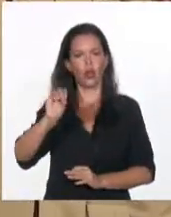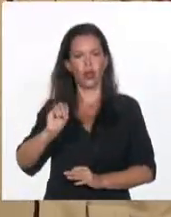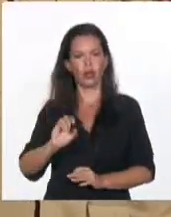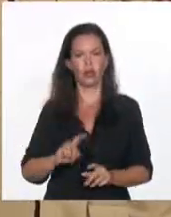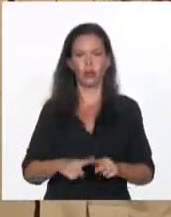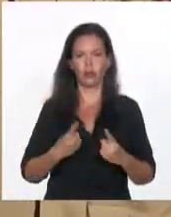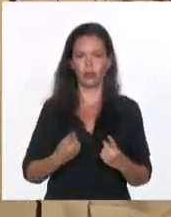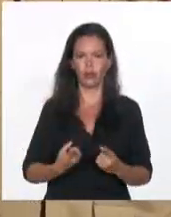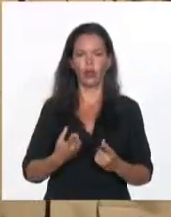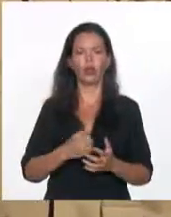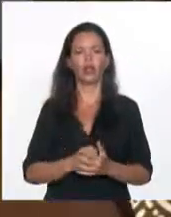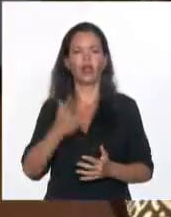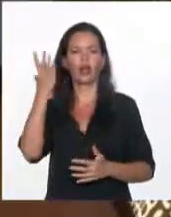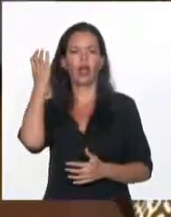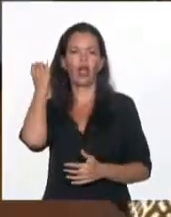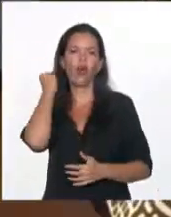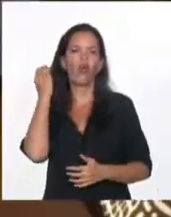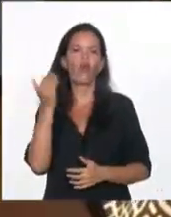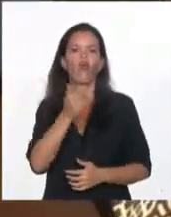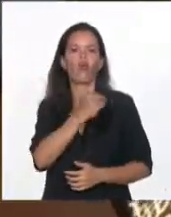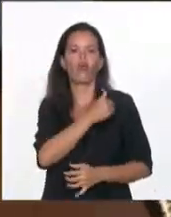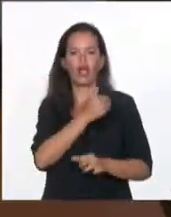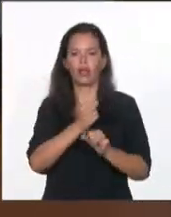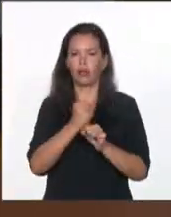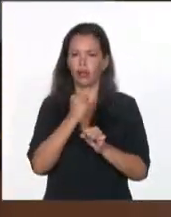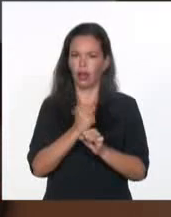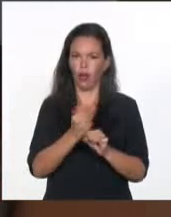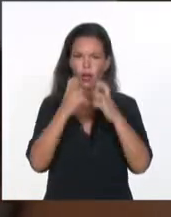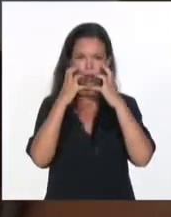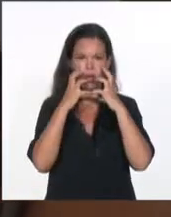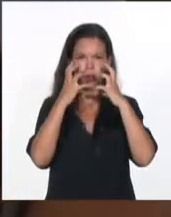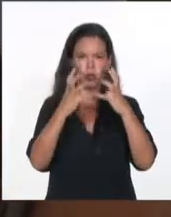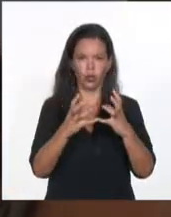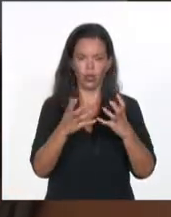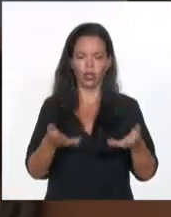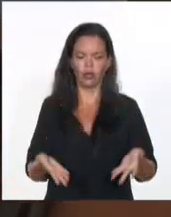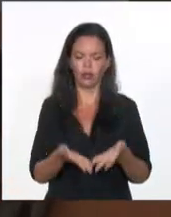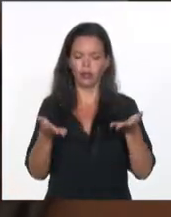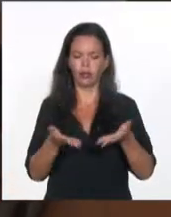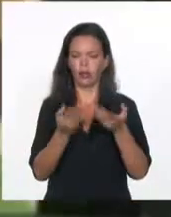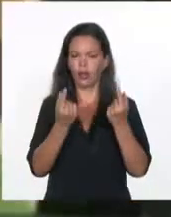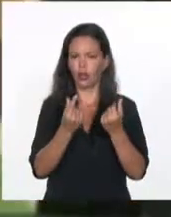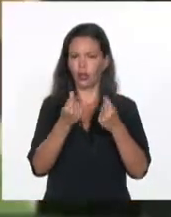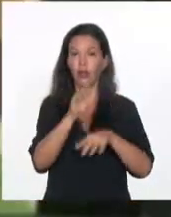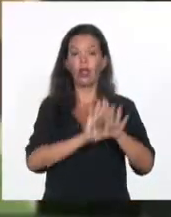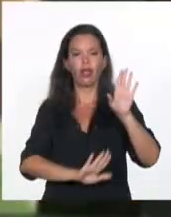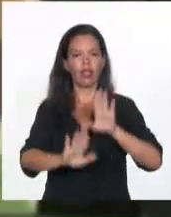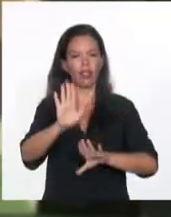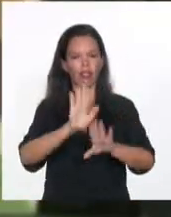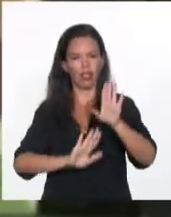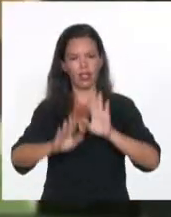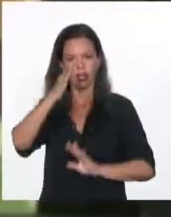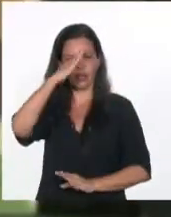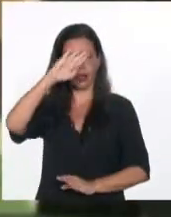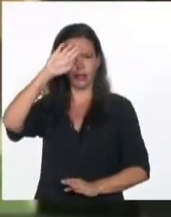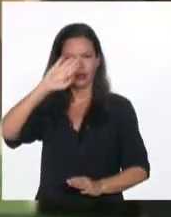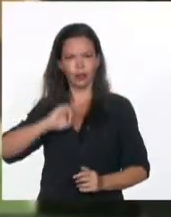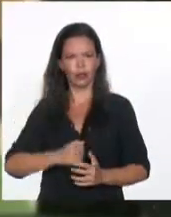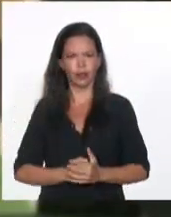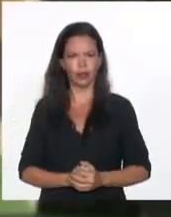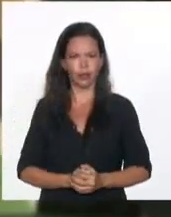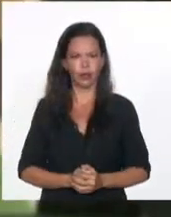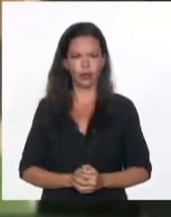su sistema empresarial desempeñaron un rol determinante en la economía y defensa del país. En este escenario,